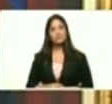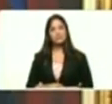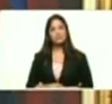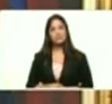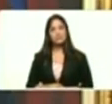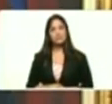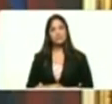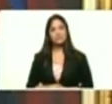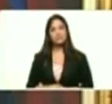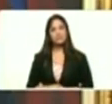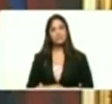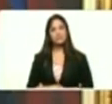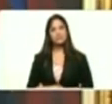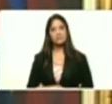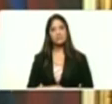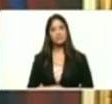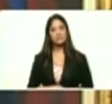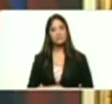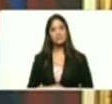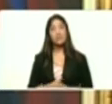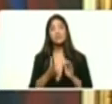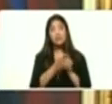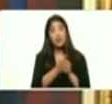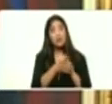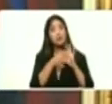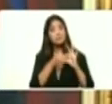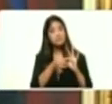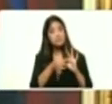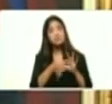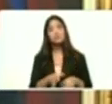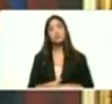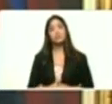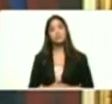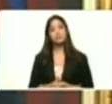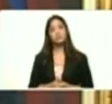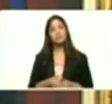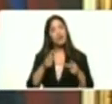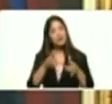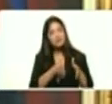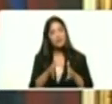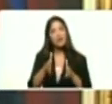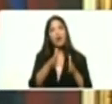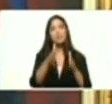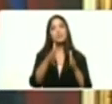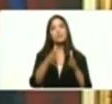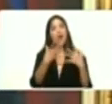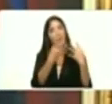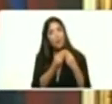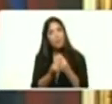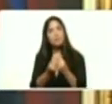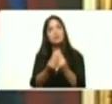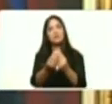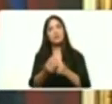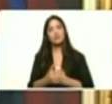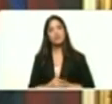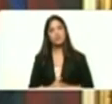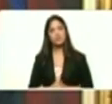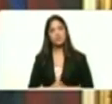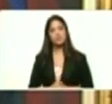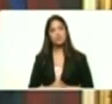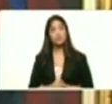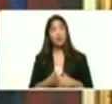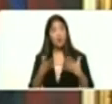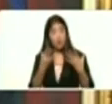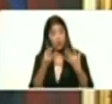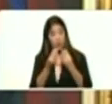de ser compañeros, en esta ruta, acompañarnos, y